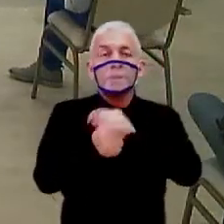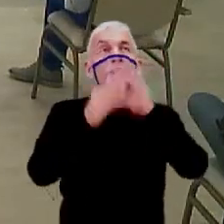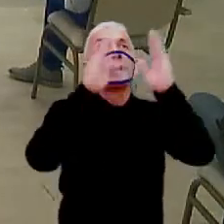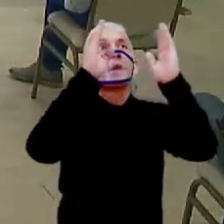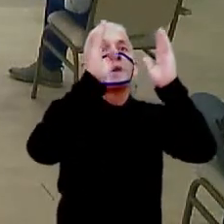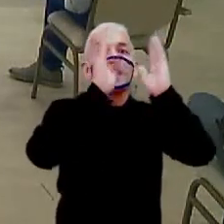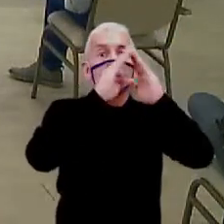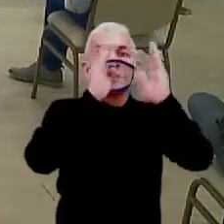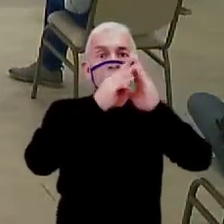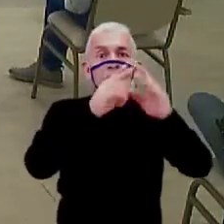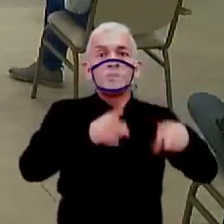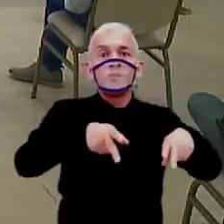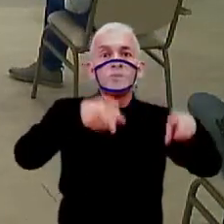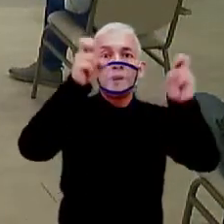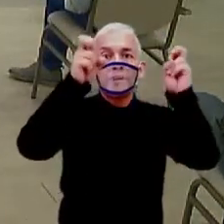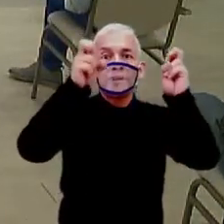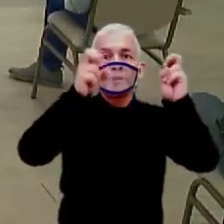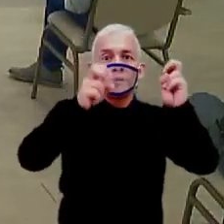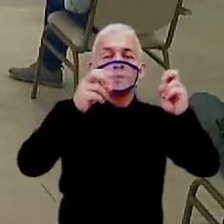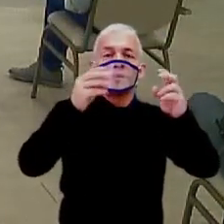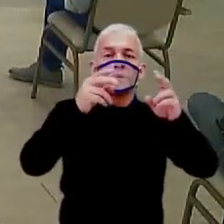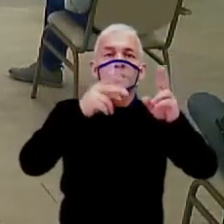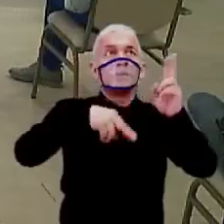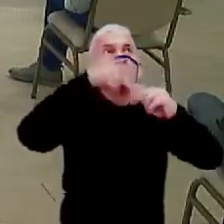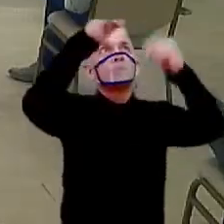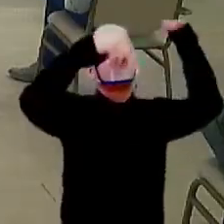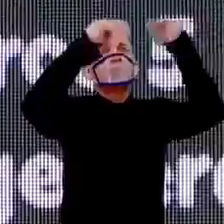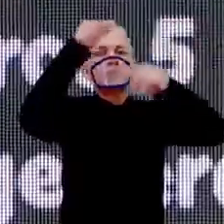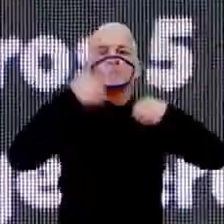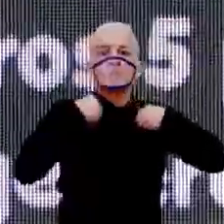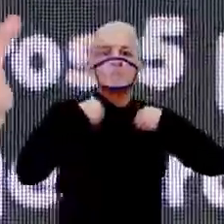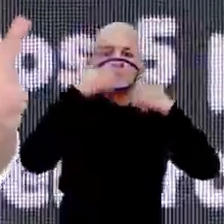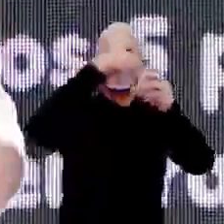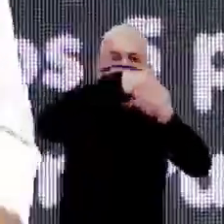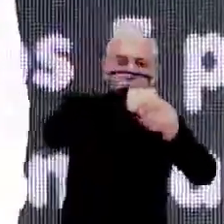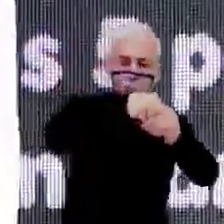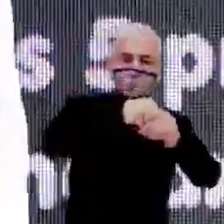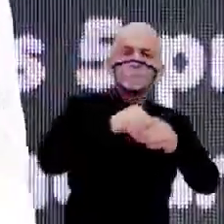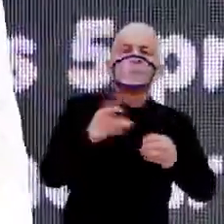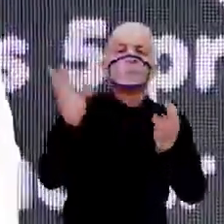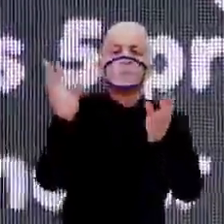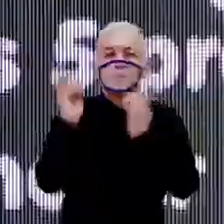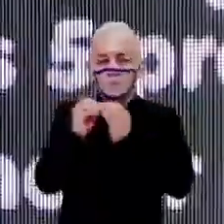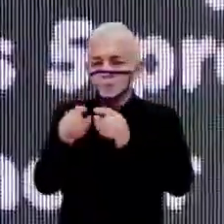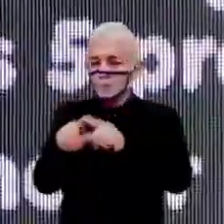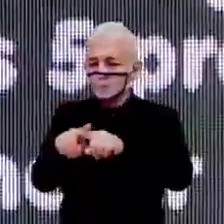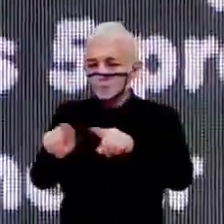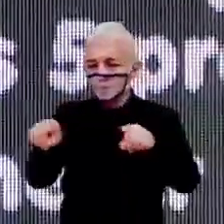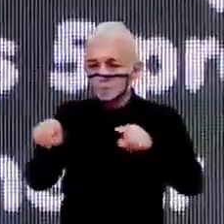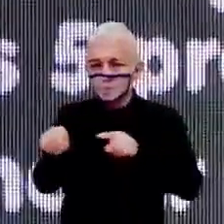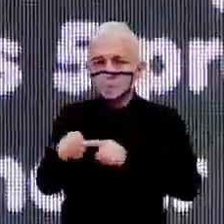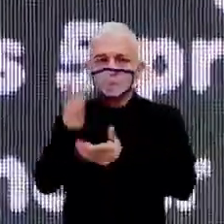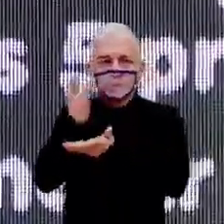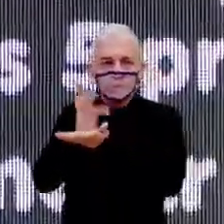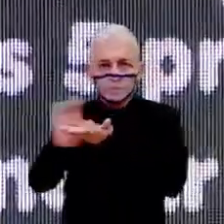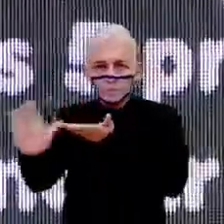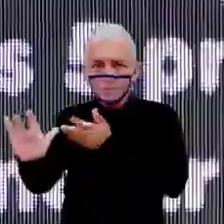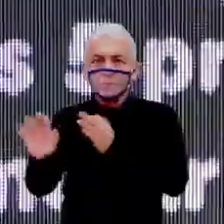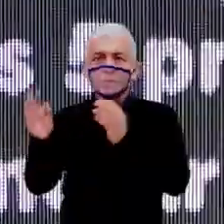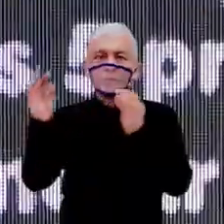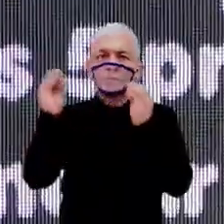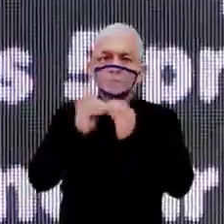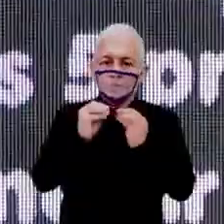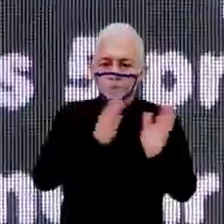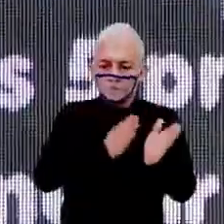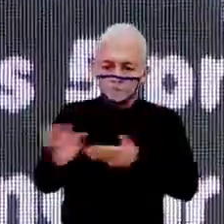apoyos productivos para los vendedores estacionarios, que existan más y mejores espacios públicos. Y por último, el gran